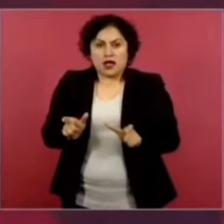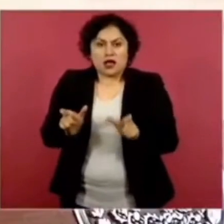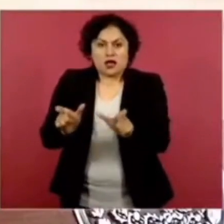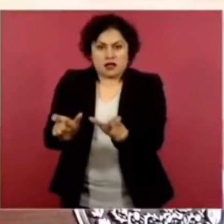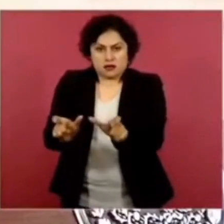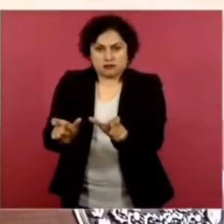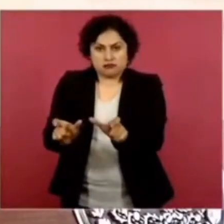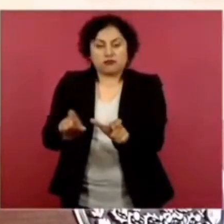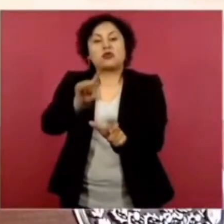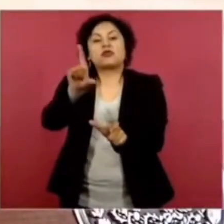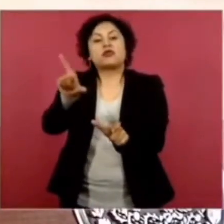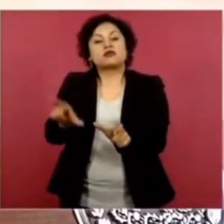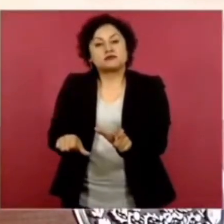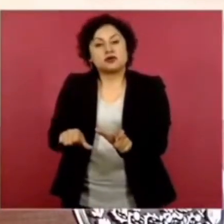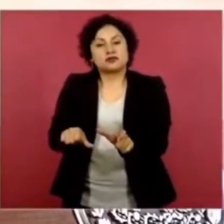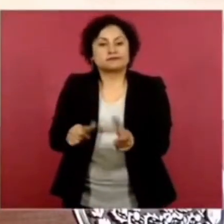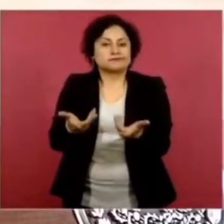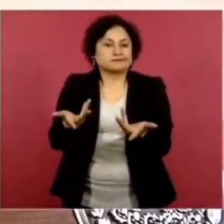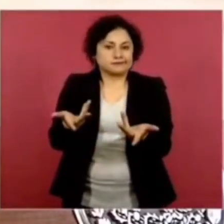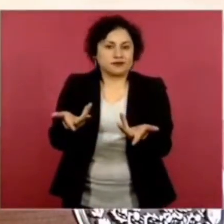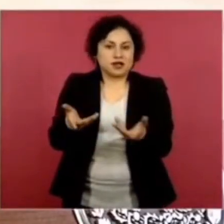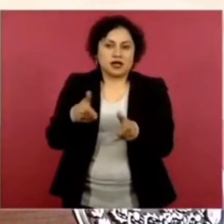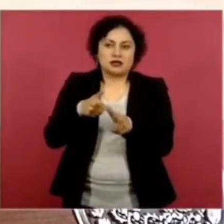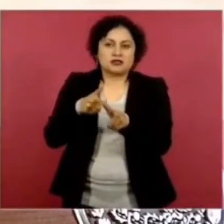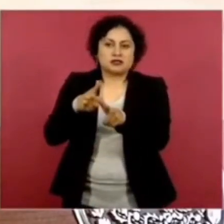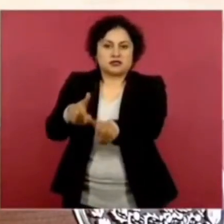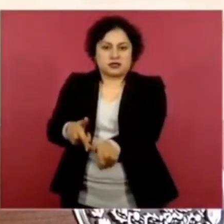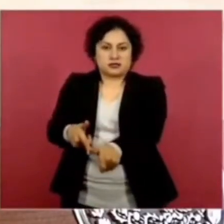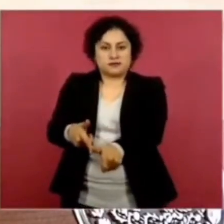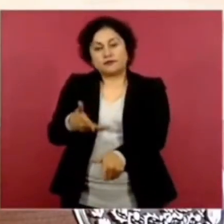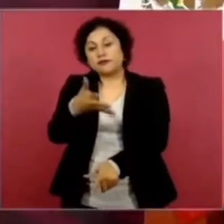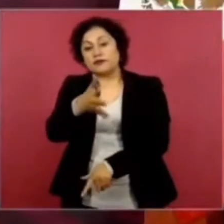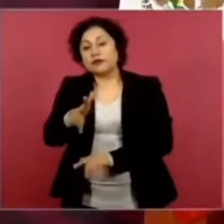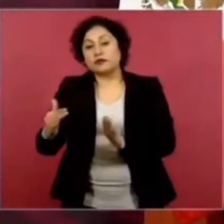10,000 elementos de la Guardia Nacional